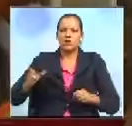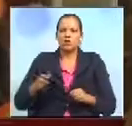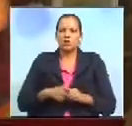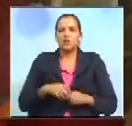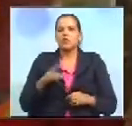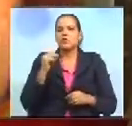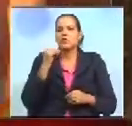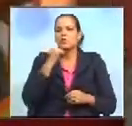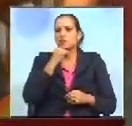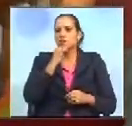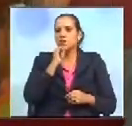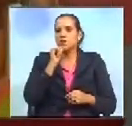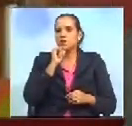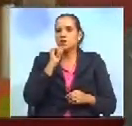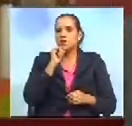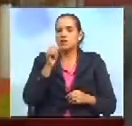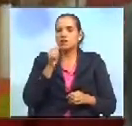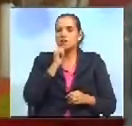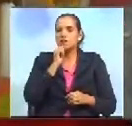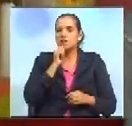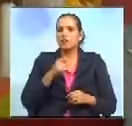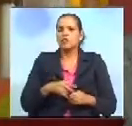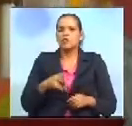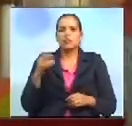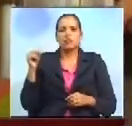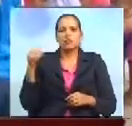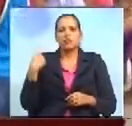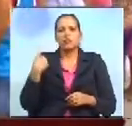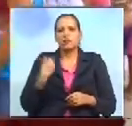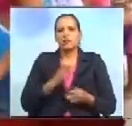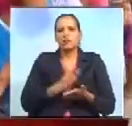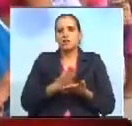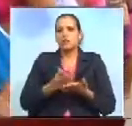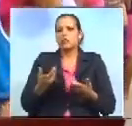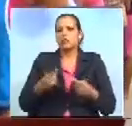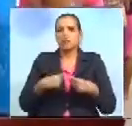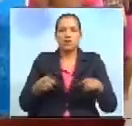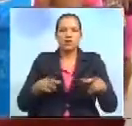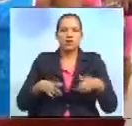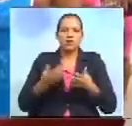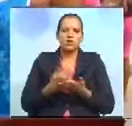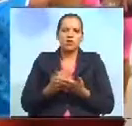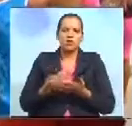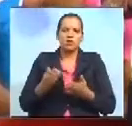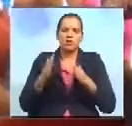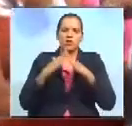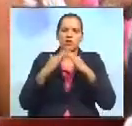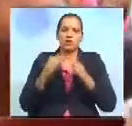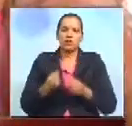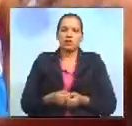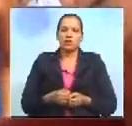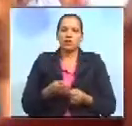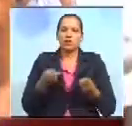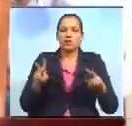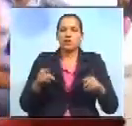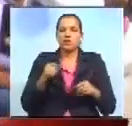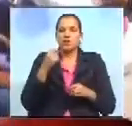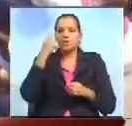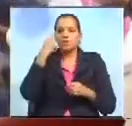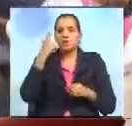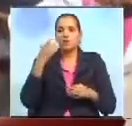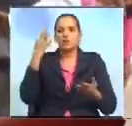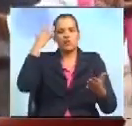el desabastecimiento de líquido vital al no tener con qué realizar los quehaceres domésticos. Además, les preocupan